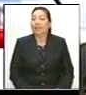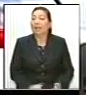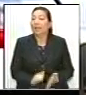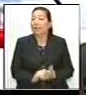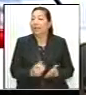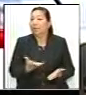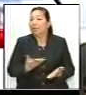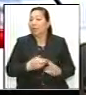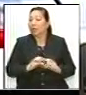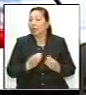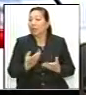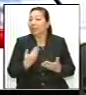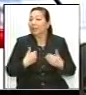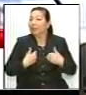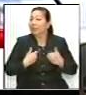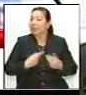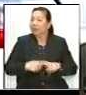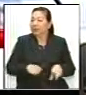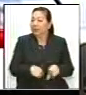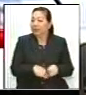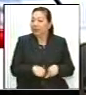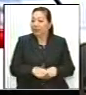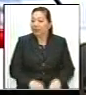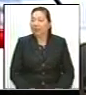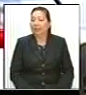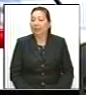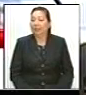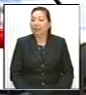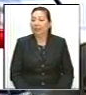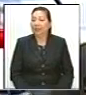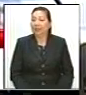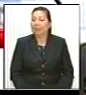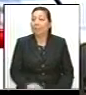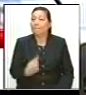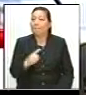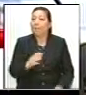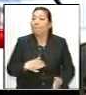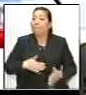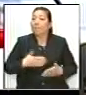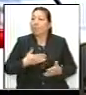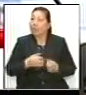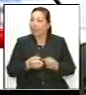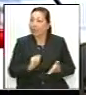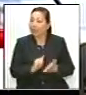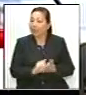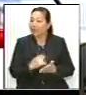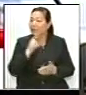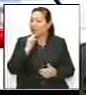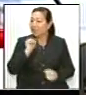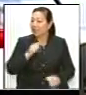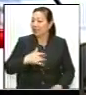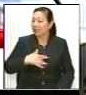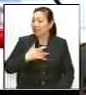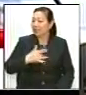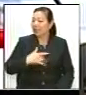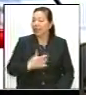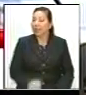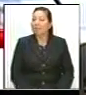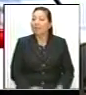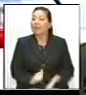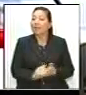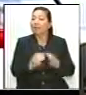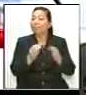que nosotros los parlamentarios lo que tenemos también son criterios para poder explicar lo que sentimos y lo